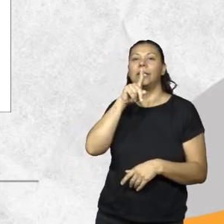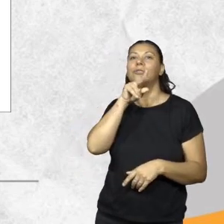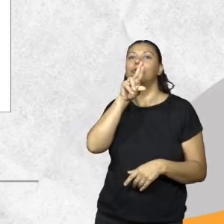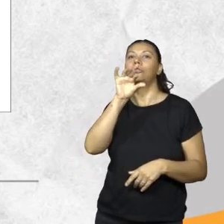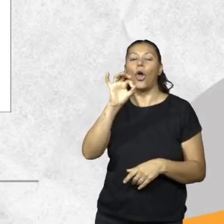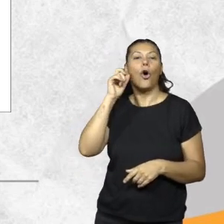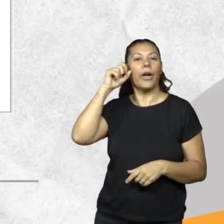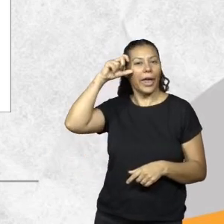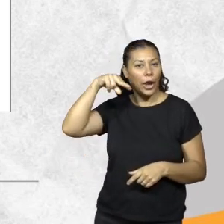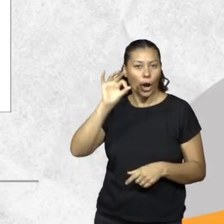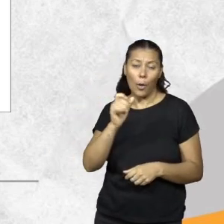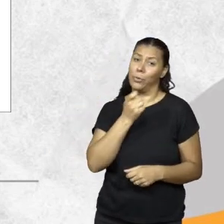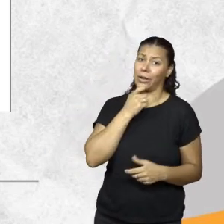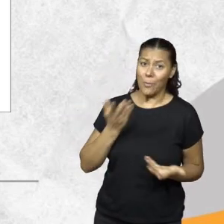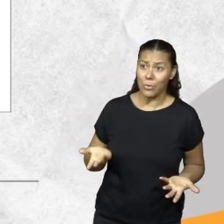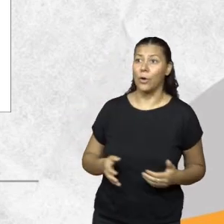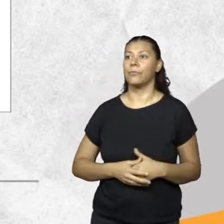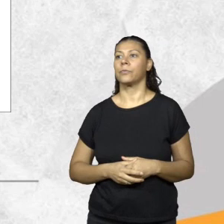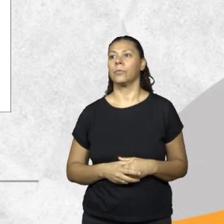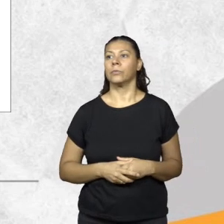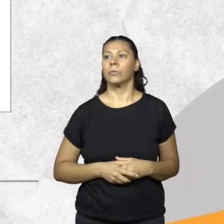ejemplo olas de calor,